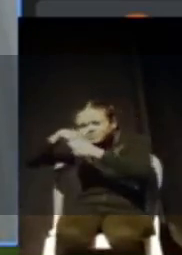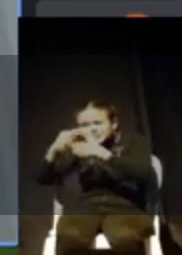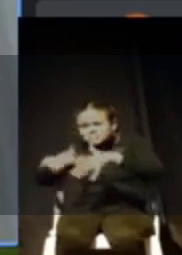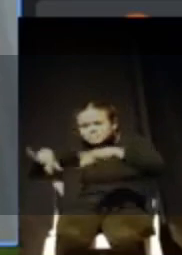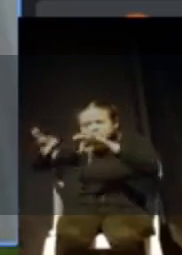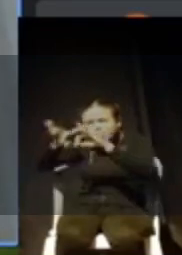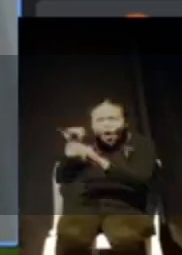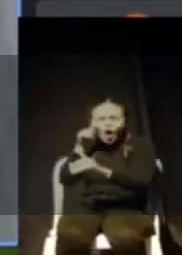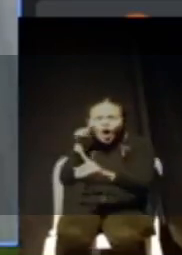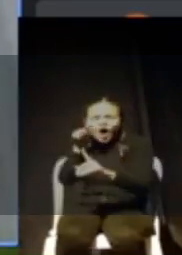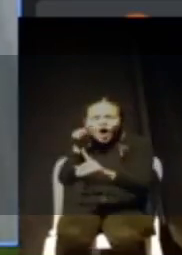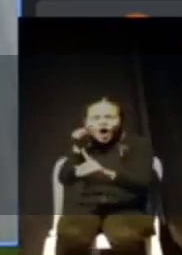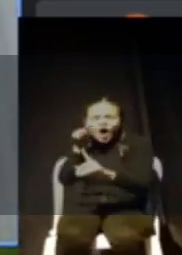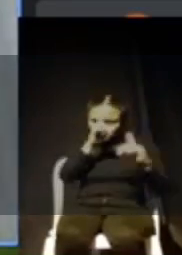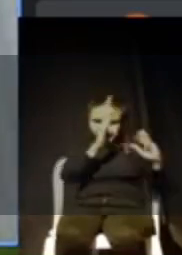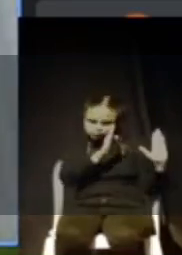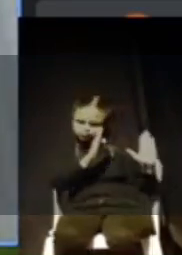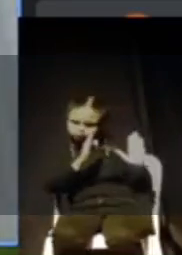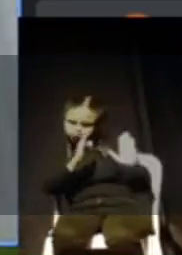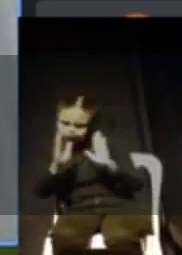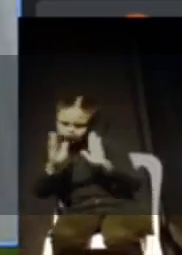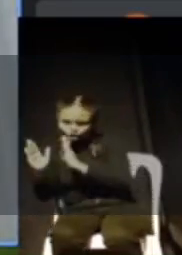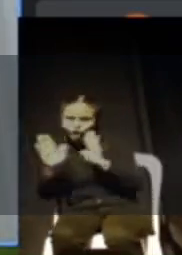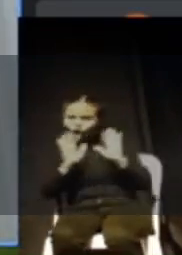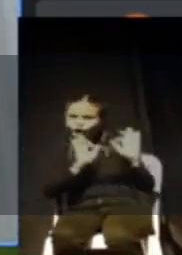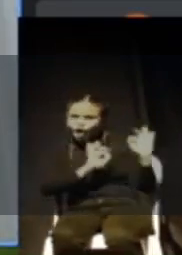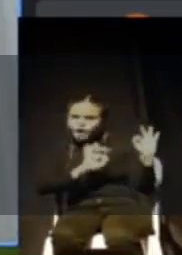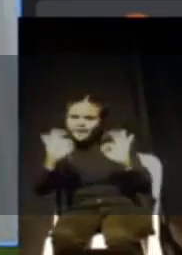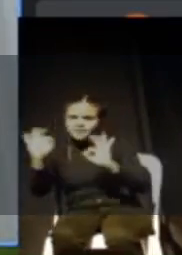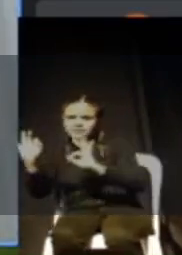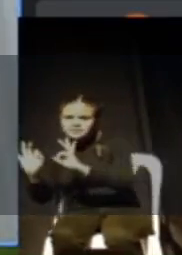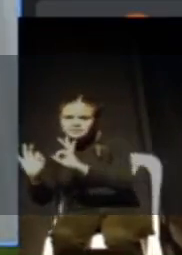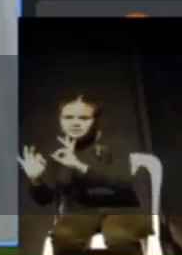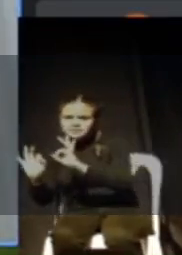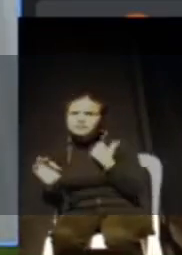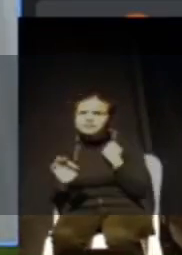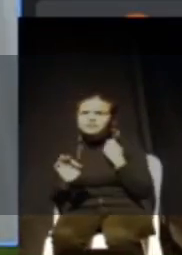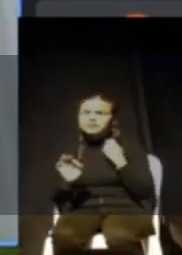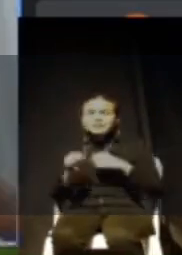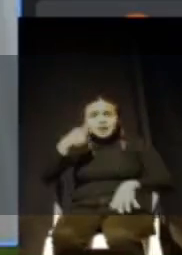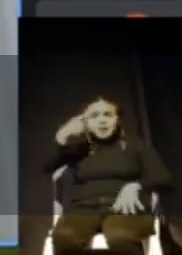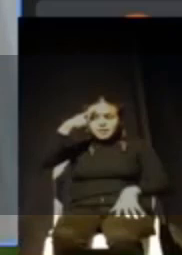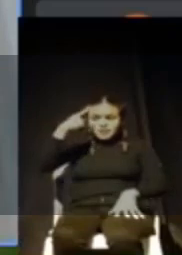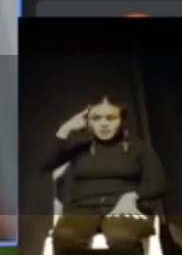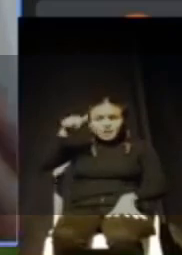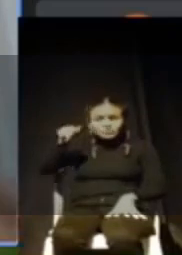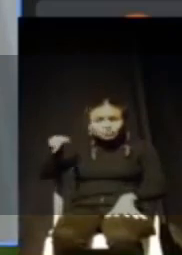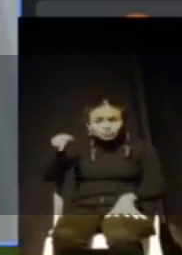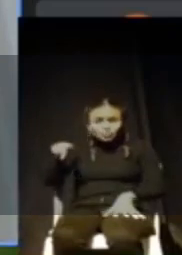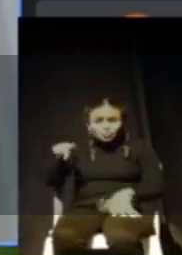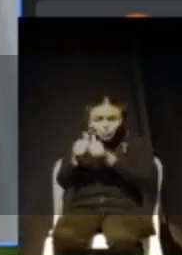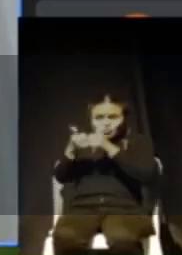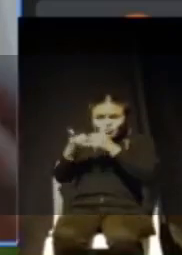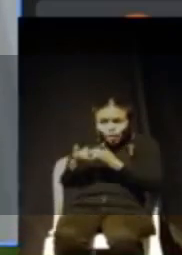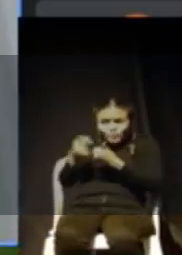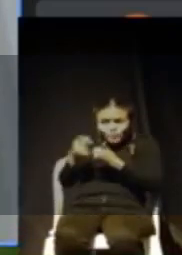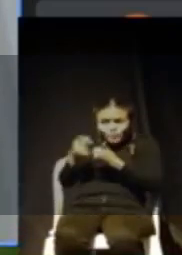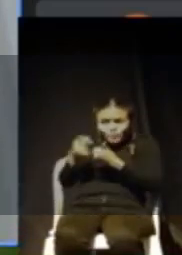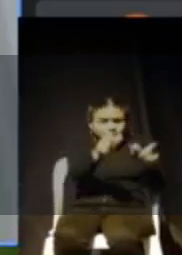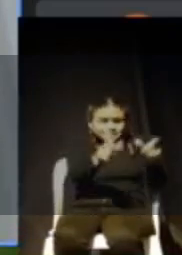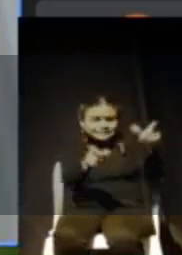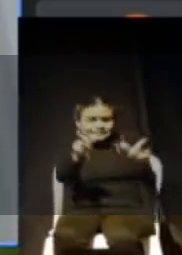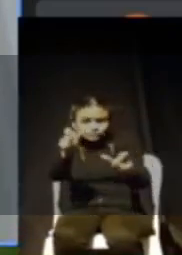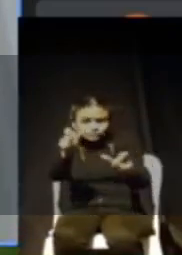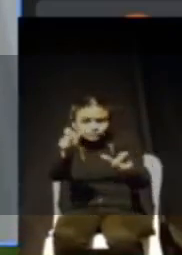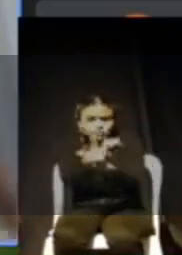tanto, esta última debe ser extirpada para poder situar prácticas y relaciones sociales